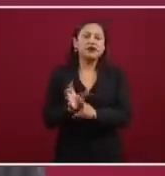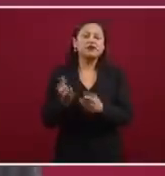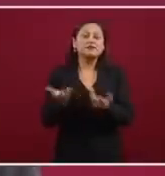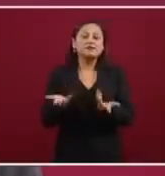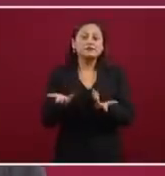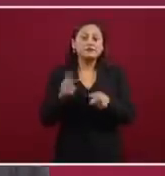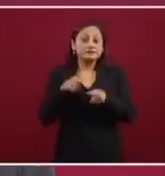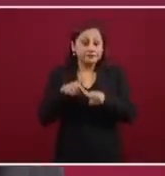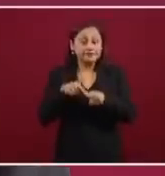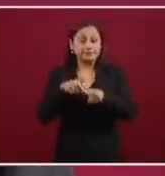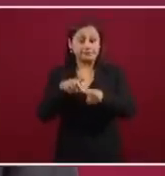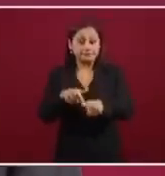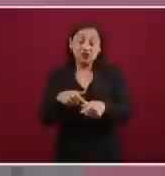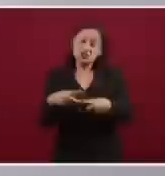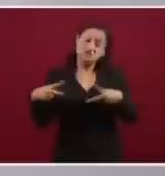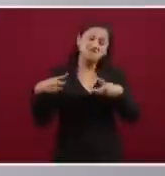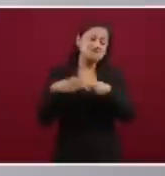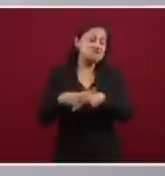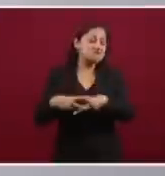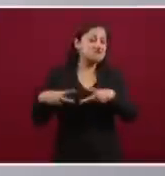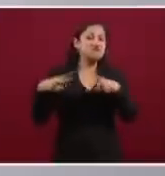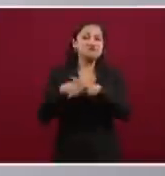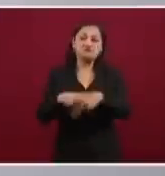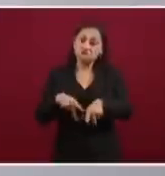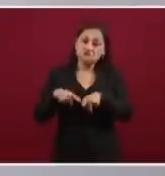siga el enfrentamiento,